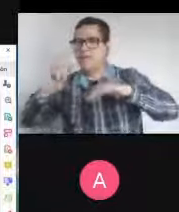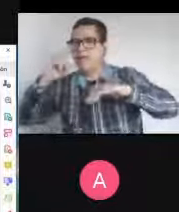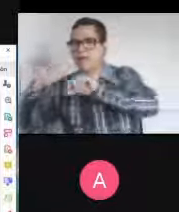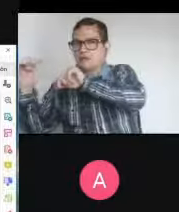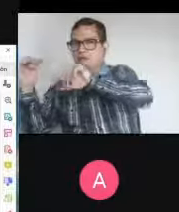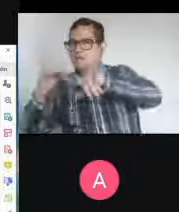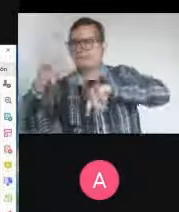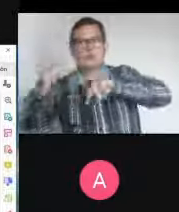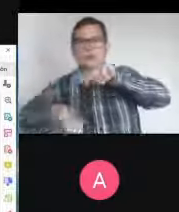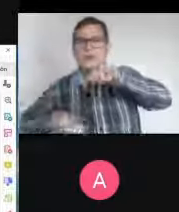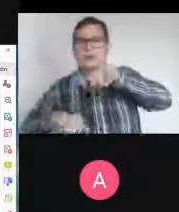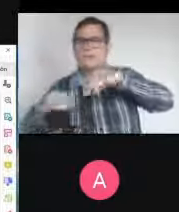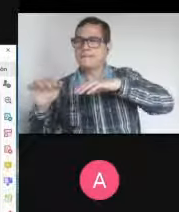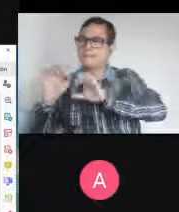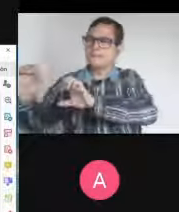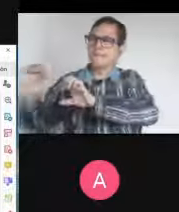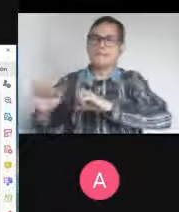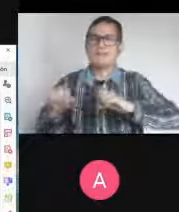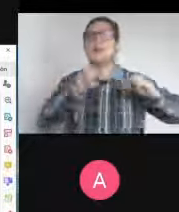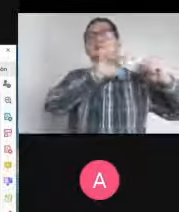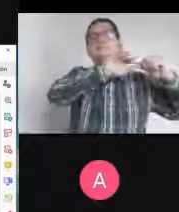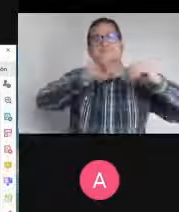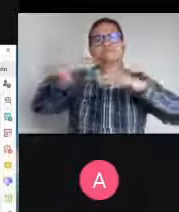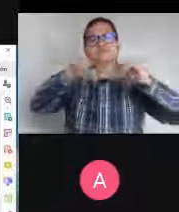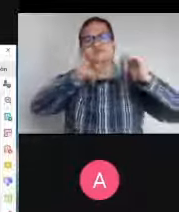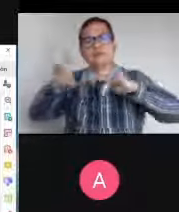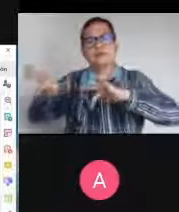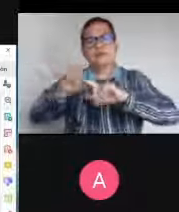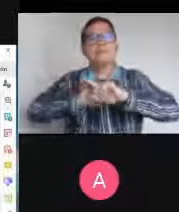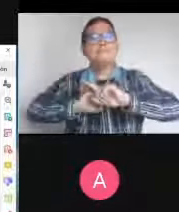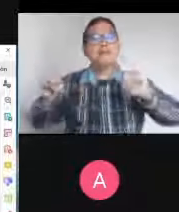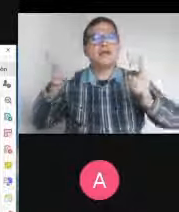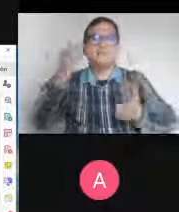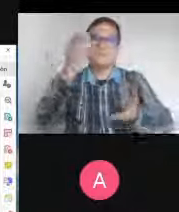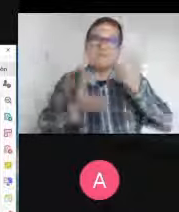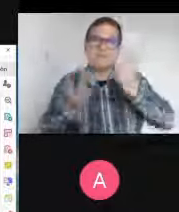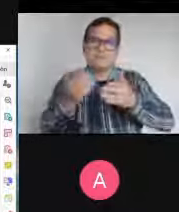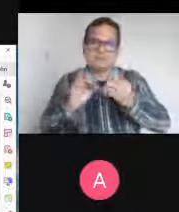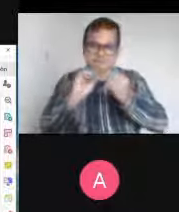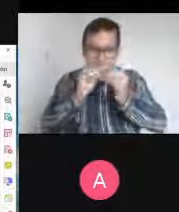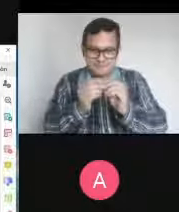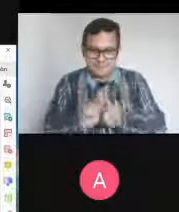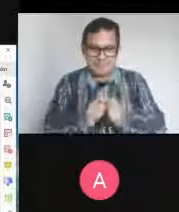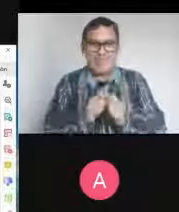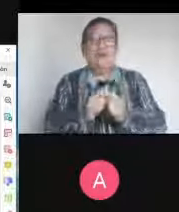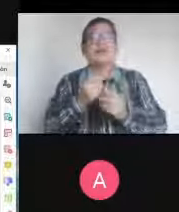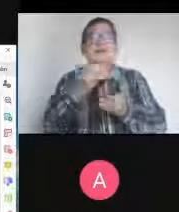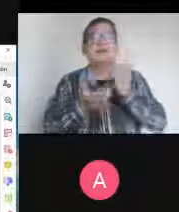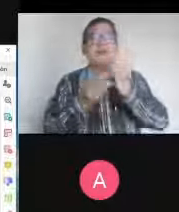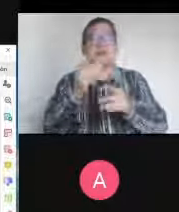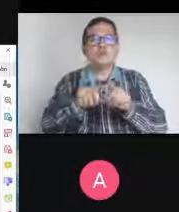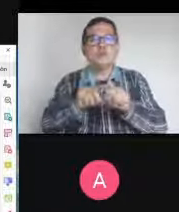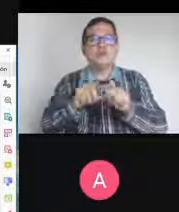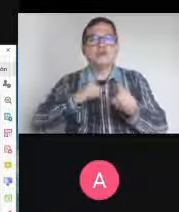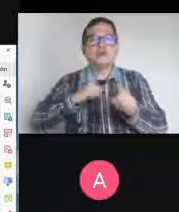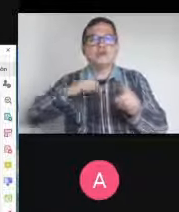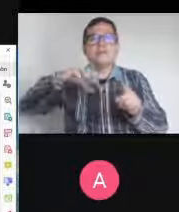Eh, pero pues depende cómo uno lo conecte, entonces también tiene polaridad para que lo tengamos presente a la hora de